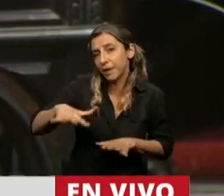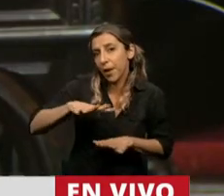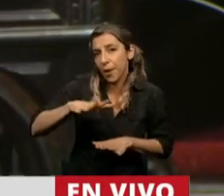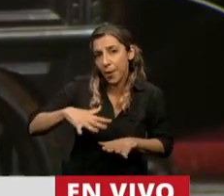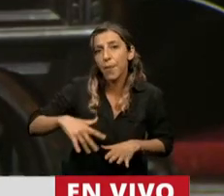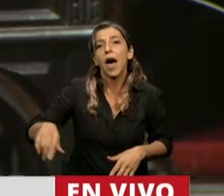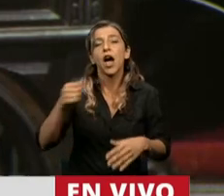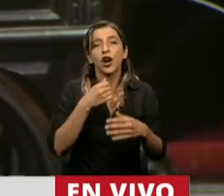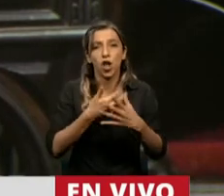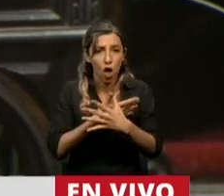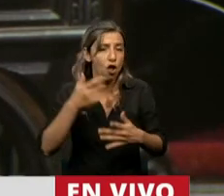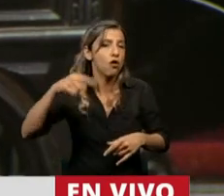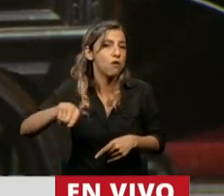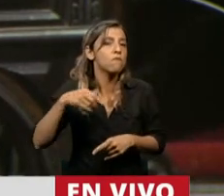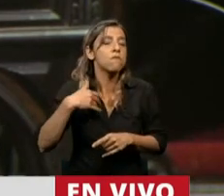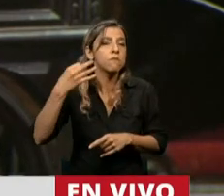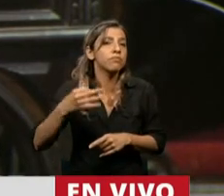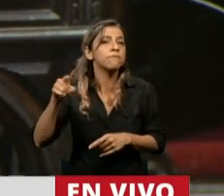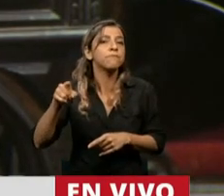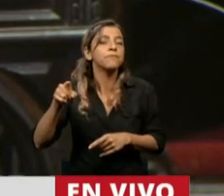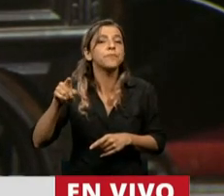del distrito de Lomas de Zamora,